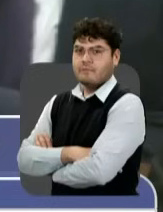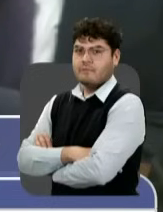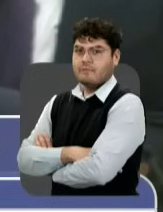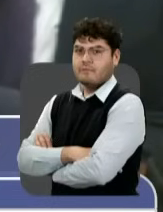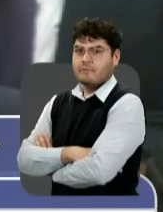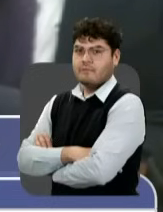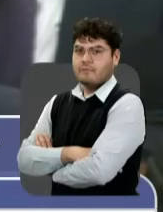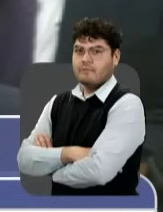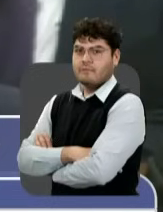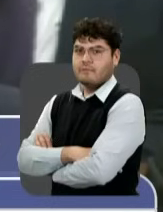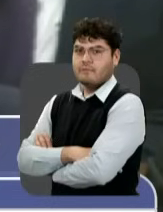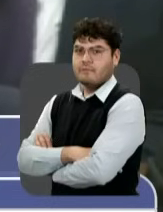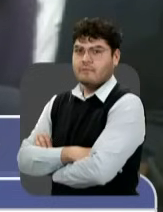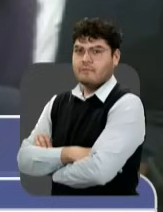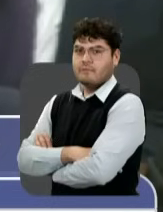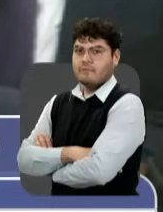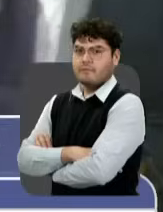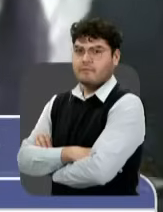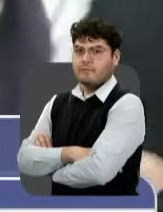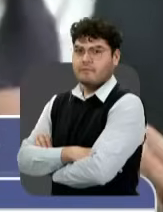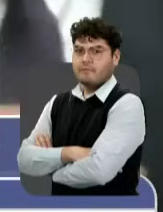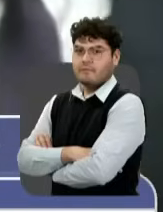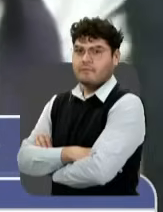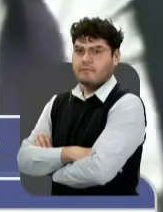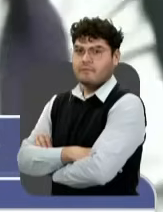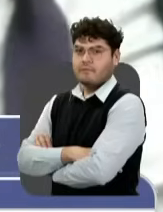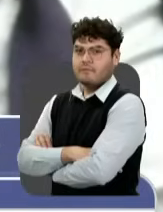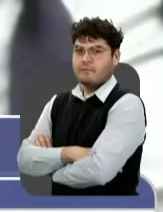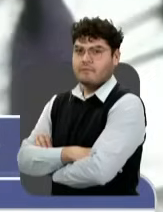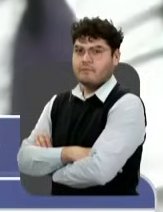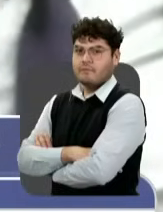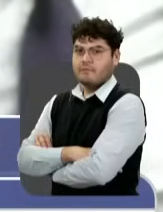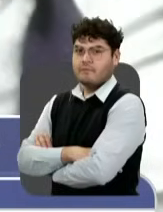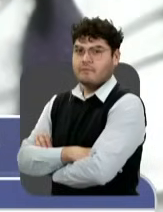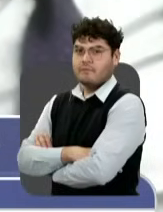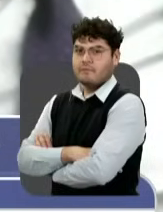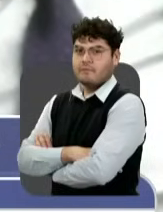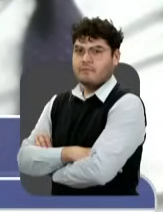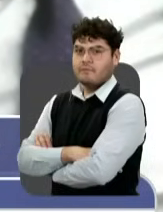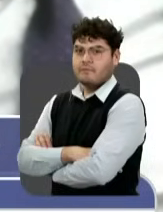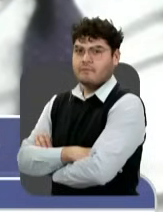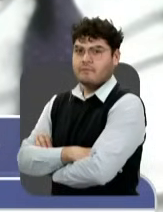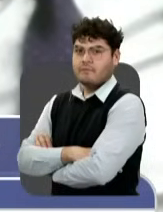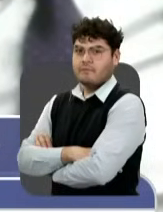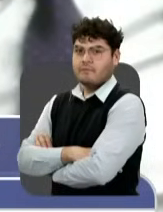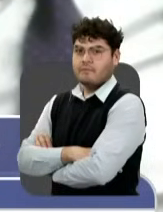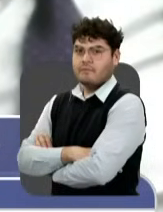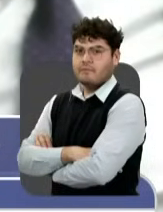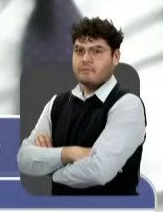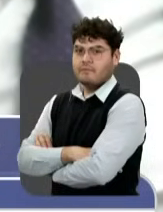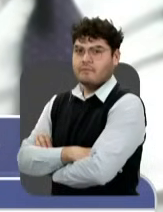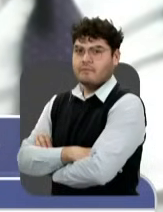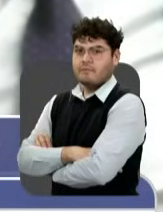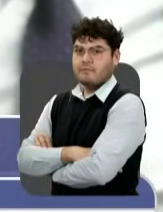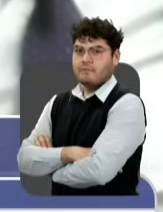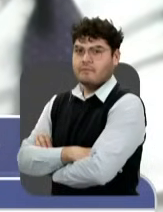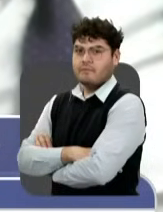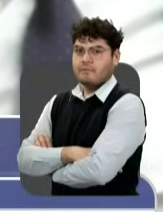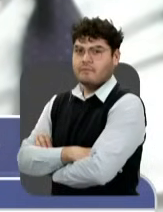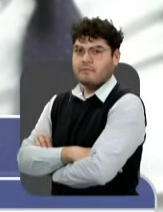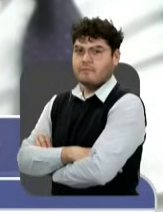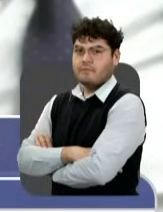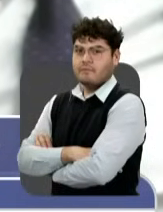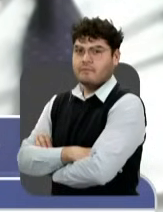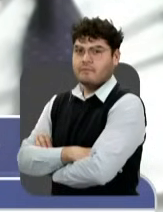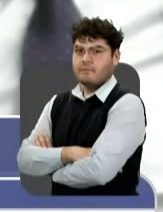la formalización, al menos no. No se mencionó más allá de lo que se le está imputando a los formalizados de este momento. Pero